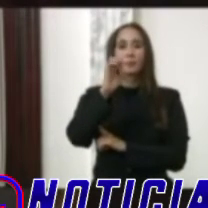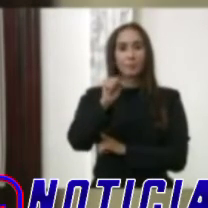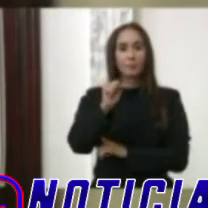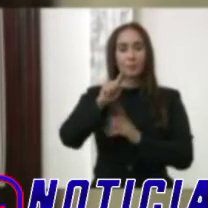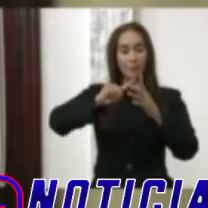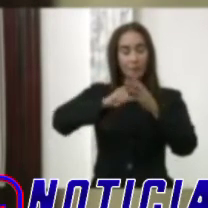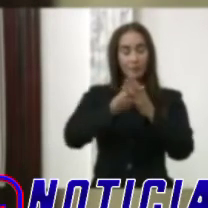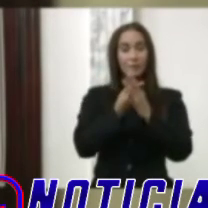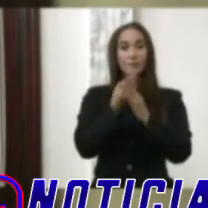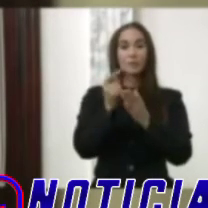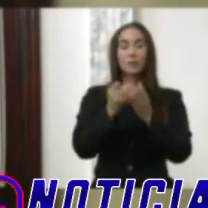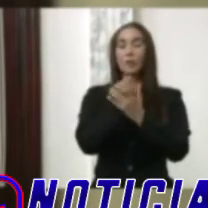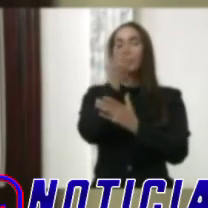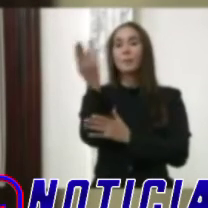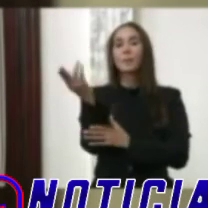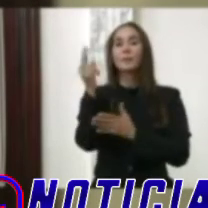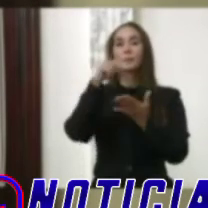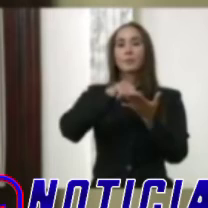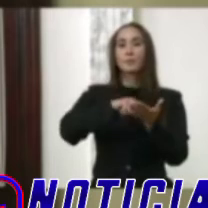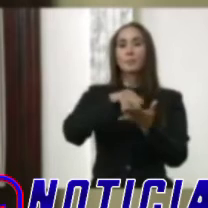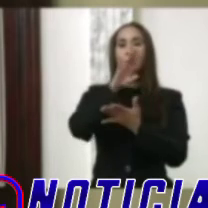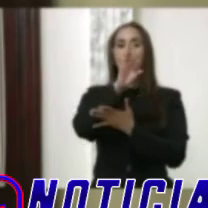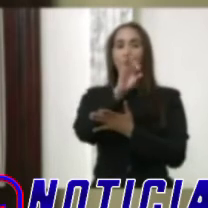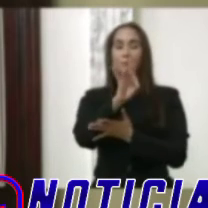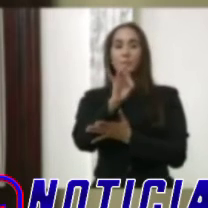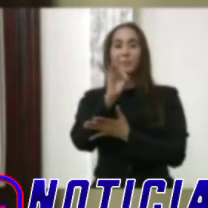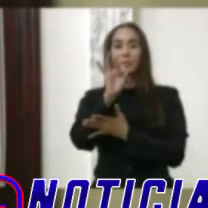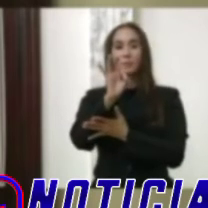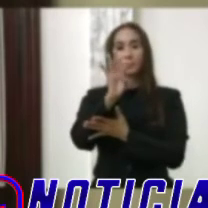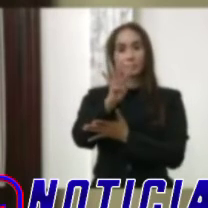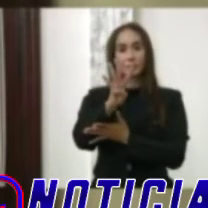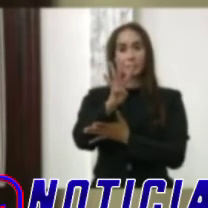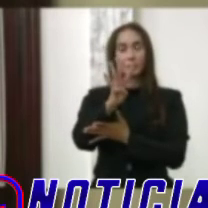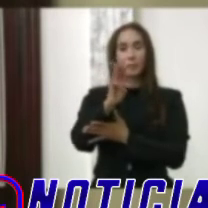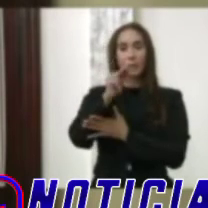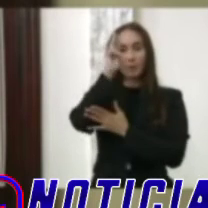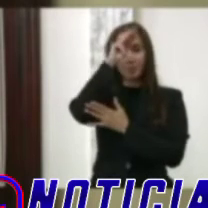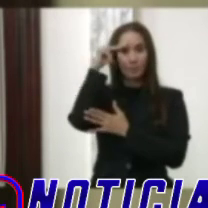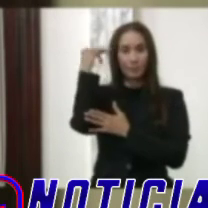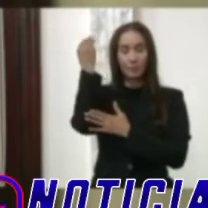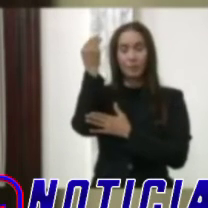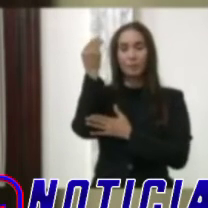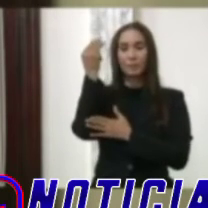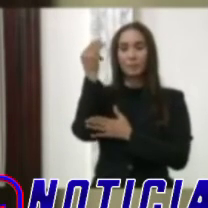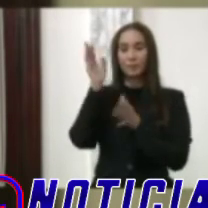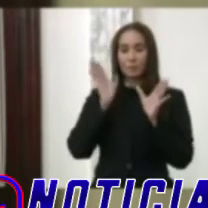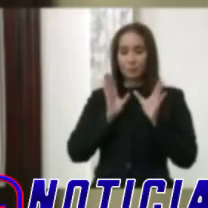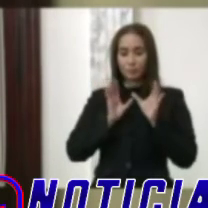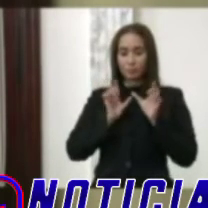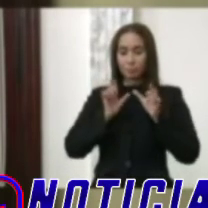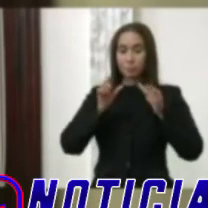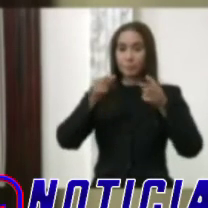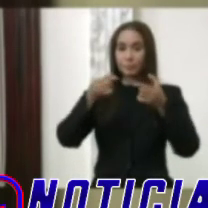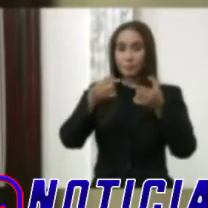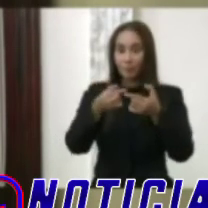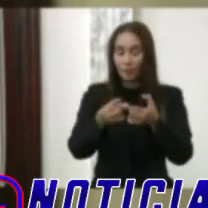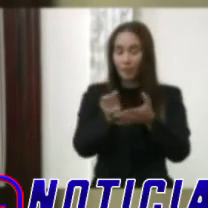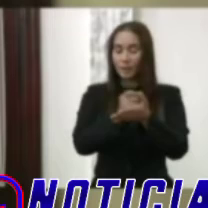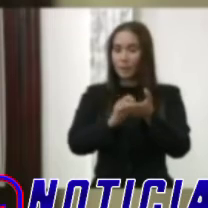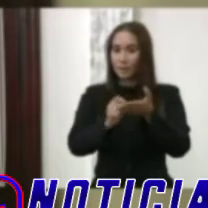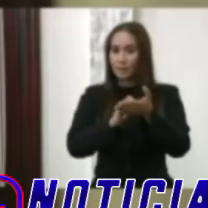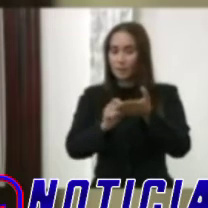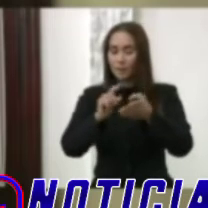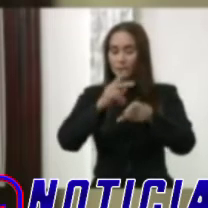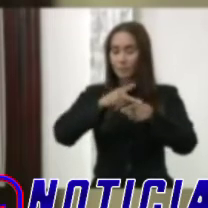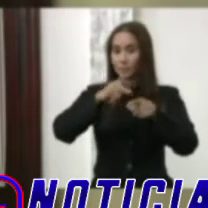de 1994 en la Ciudad de México y que congregó a líderes políticos, escritores,